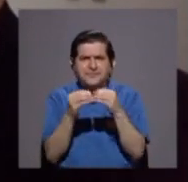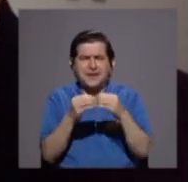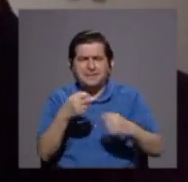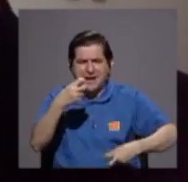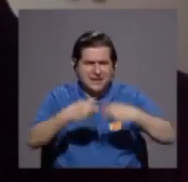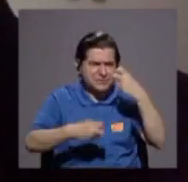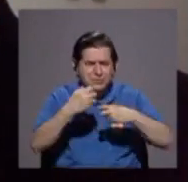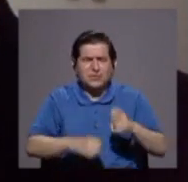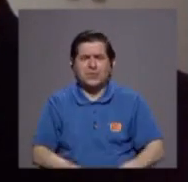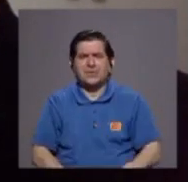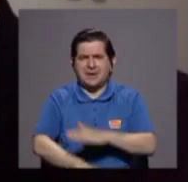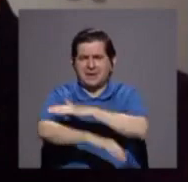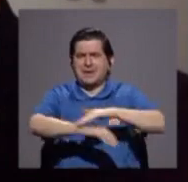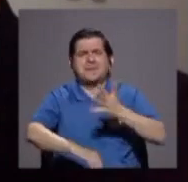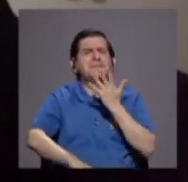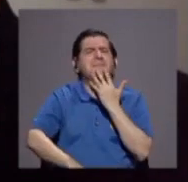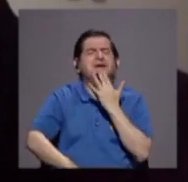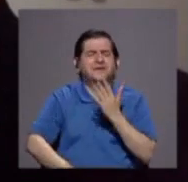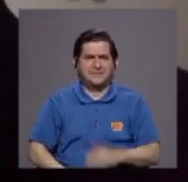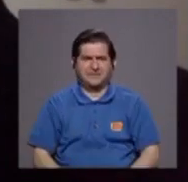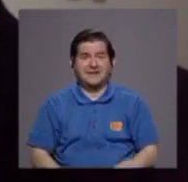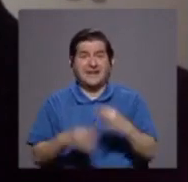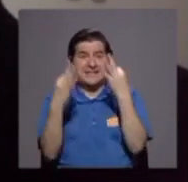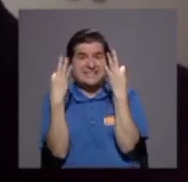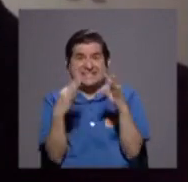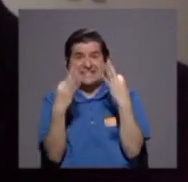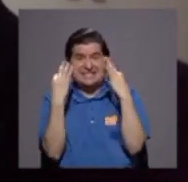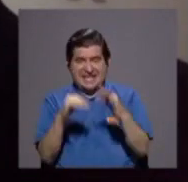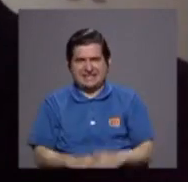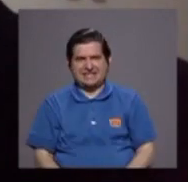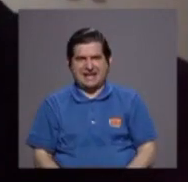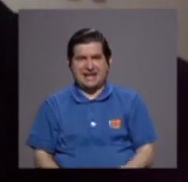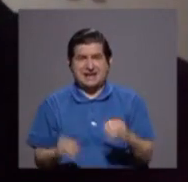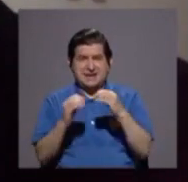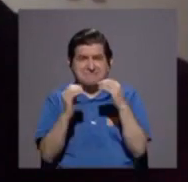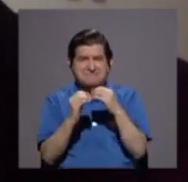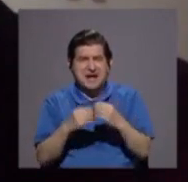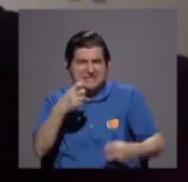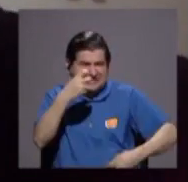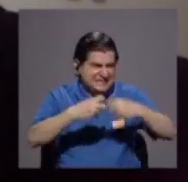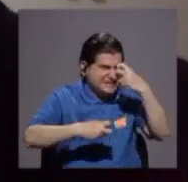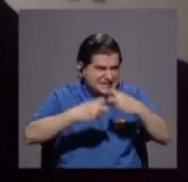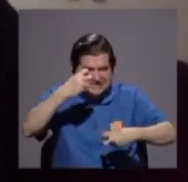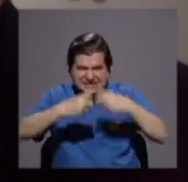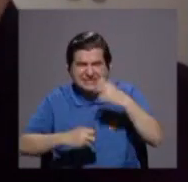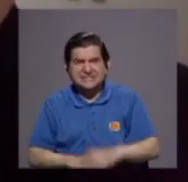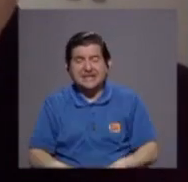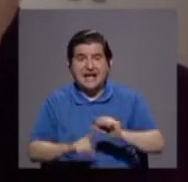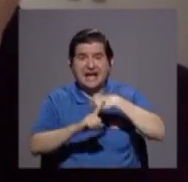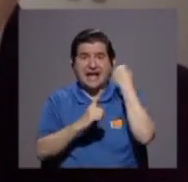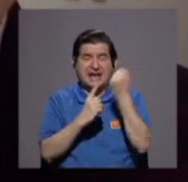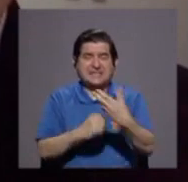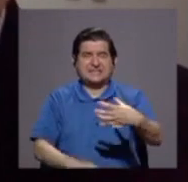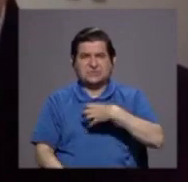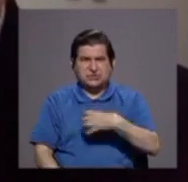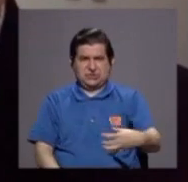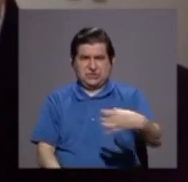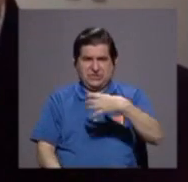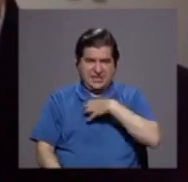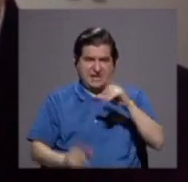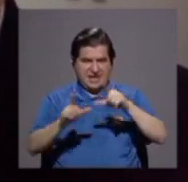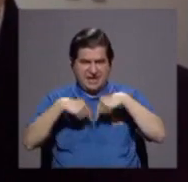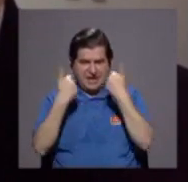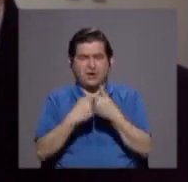conflicto racial, de tratar de echar más chispas a la hoguera de los reclamos de los